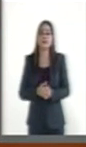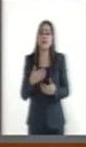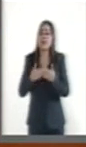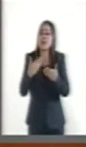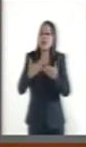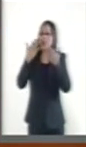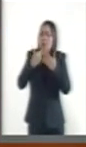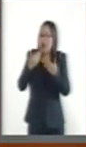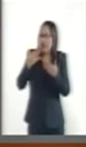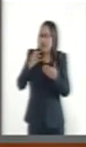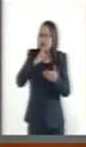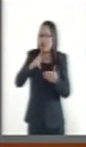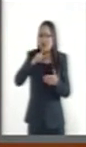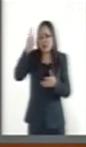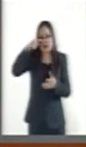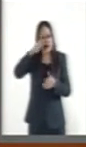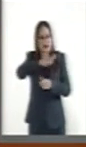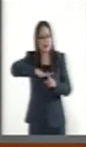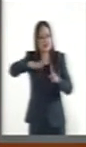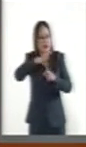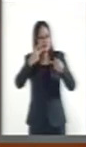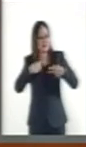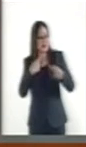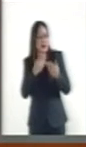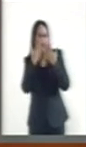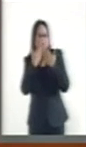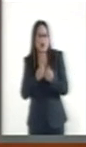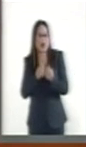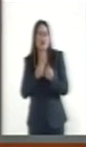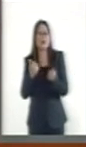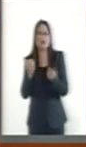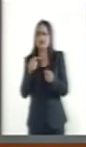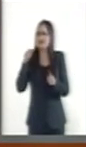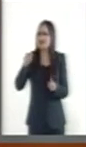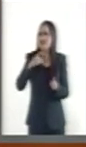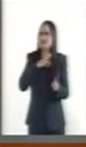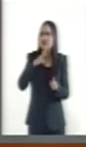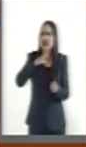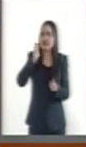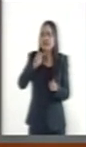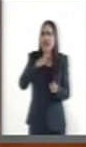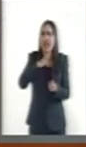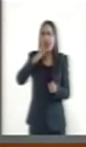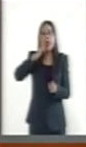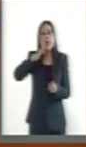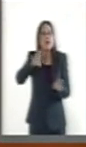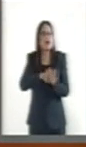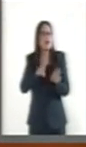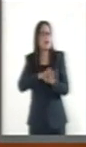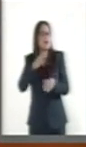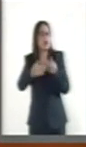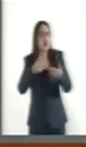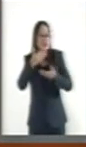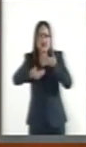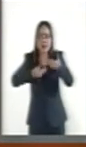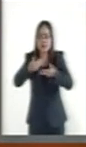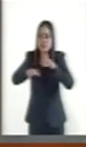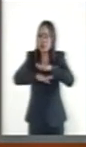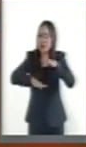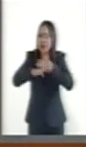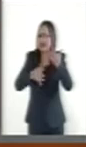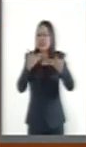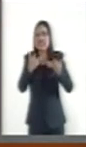mayor bienestar para la población urbana. Por el contrario, se compromete la capacidad de brindar los servicios